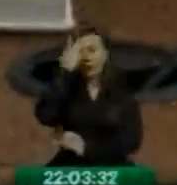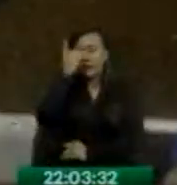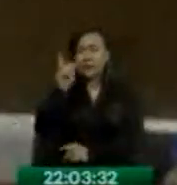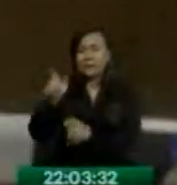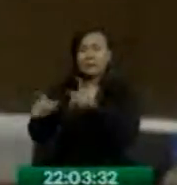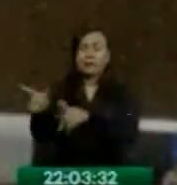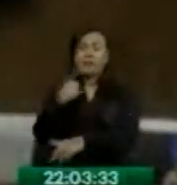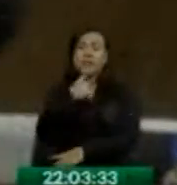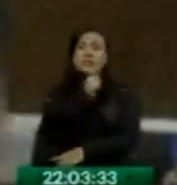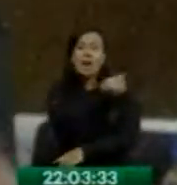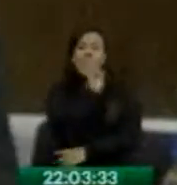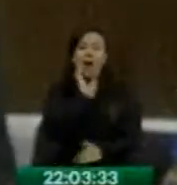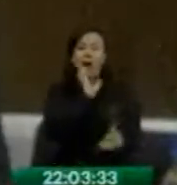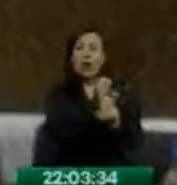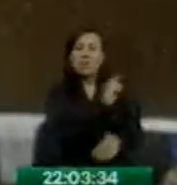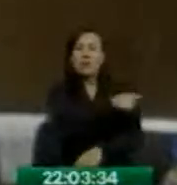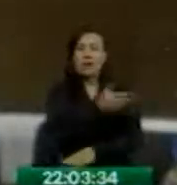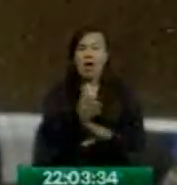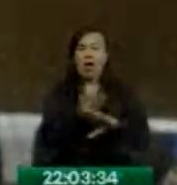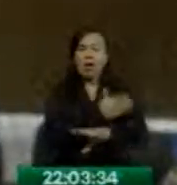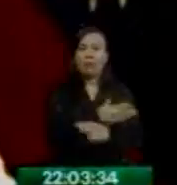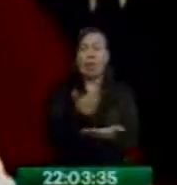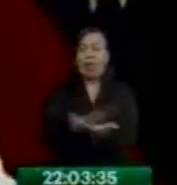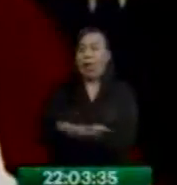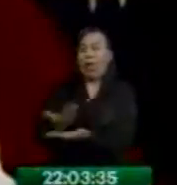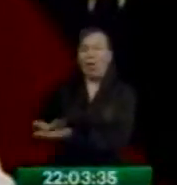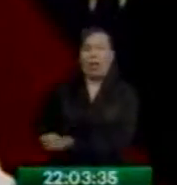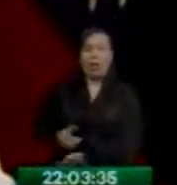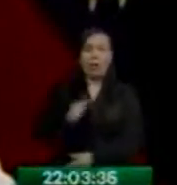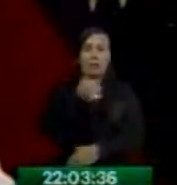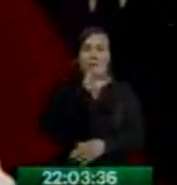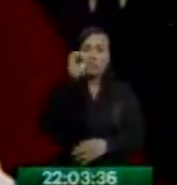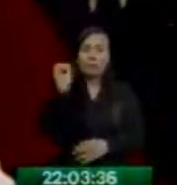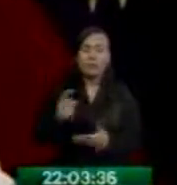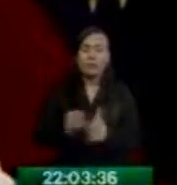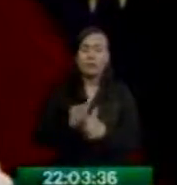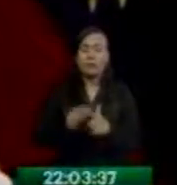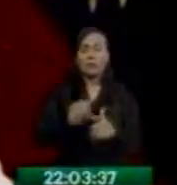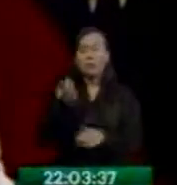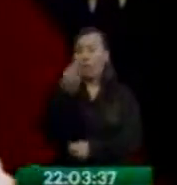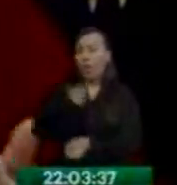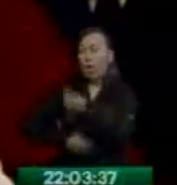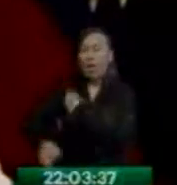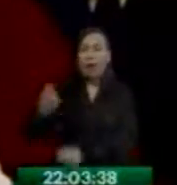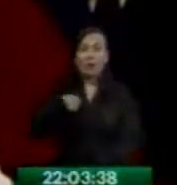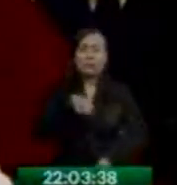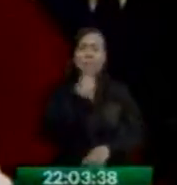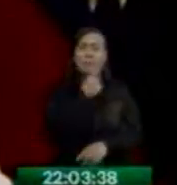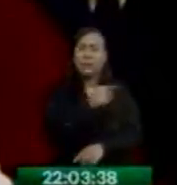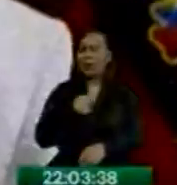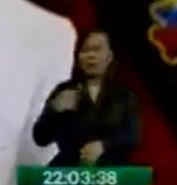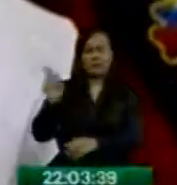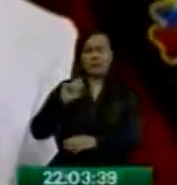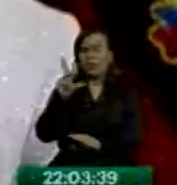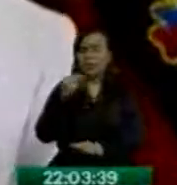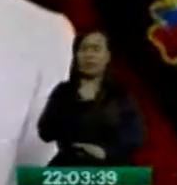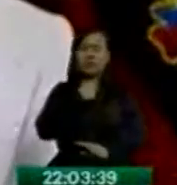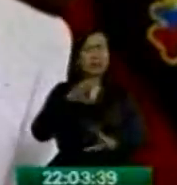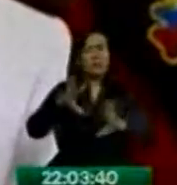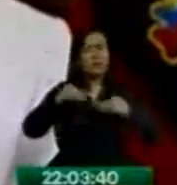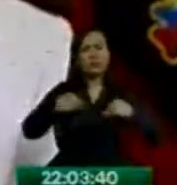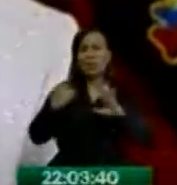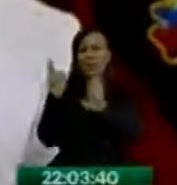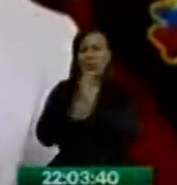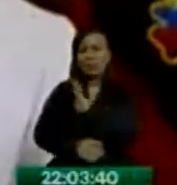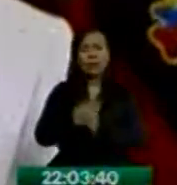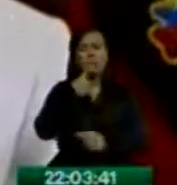diezmos cuando ejercía la función de legisladora. En el video, Vicuña rechazó esta denuncia, que calificó de temeraria, que renuncia a su cargo